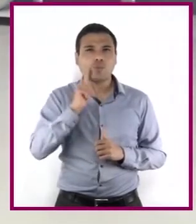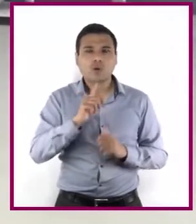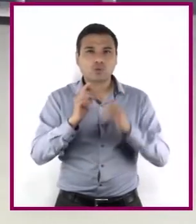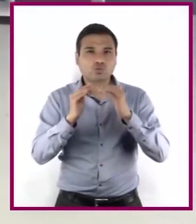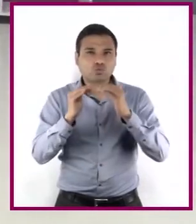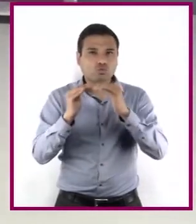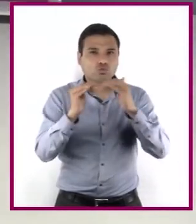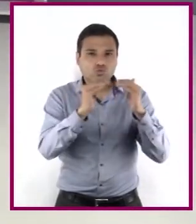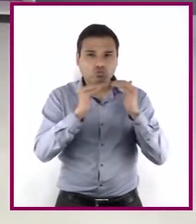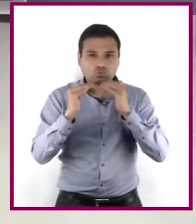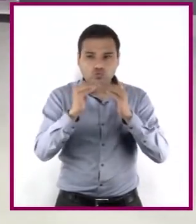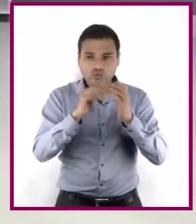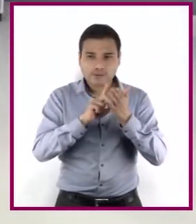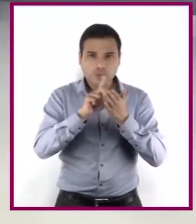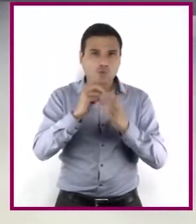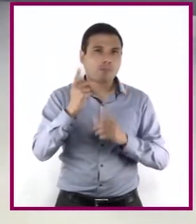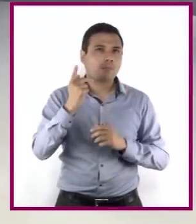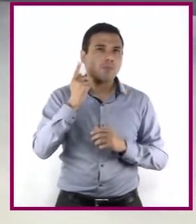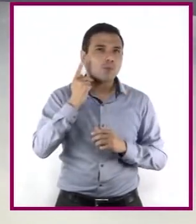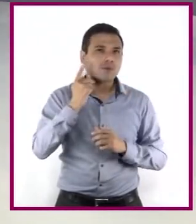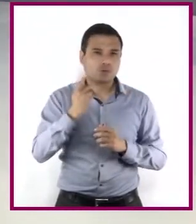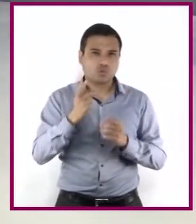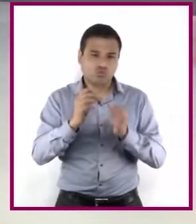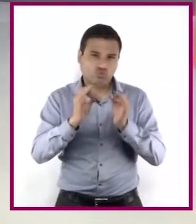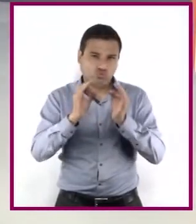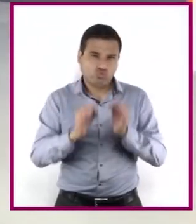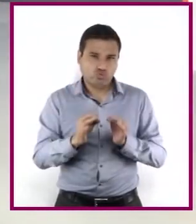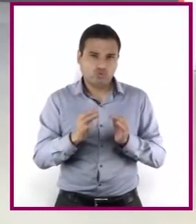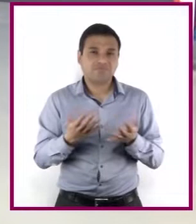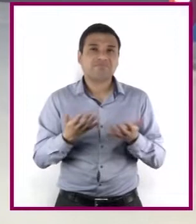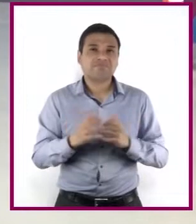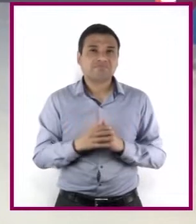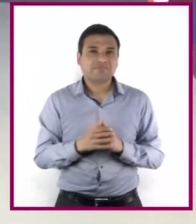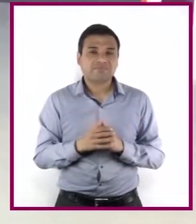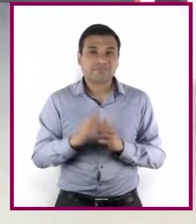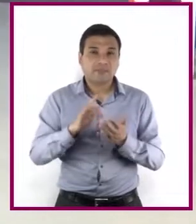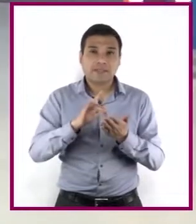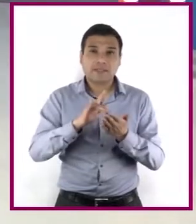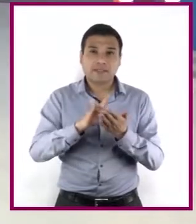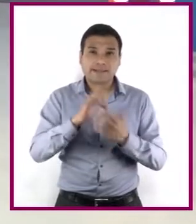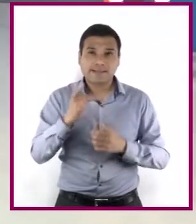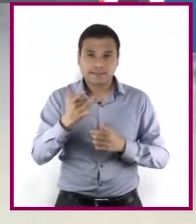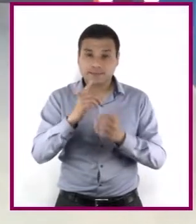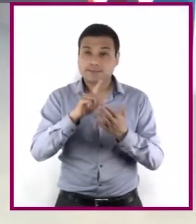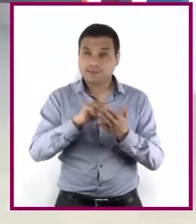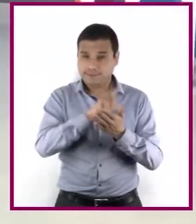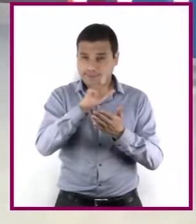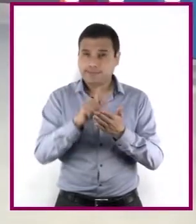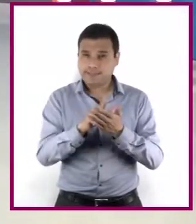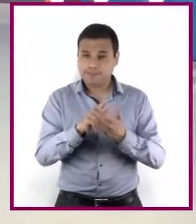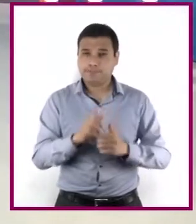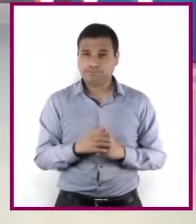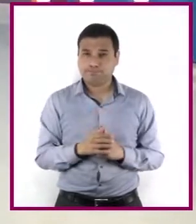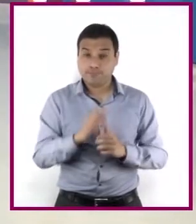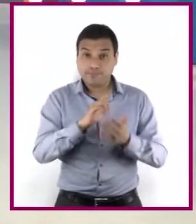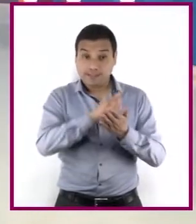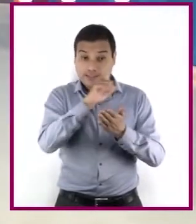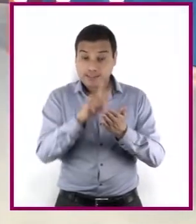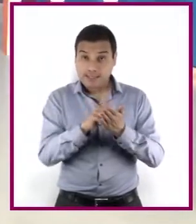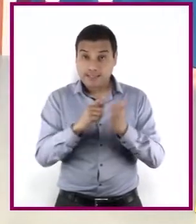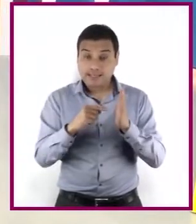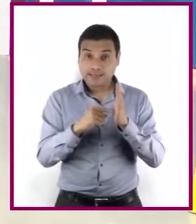los derechos políticos de las mujeres tiene sus referentes en la normatividad vigente, la cual reconoce que